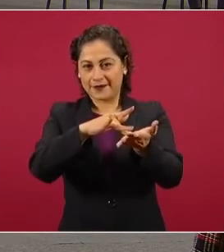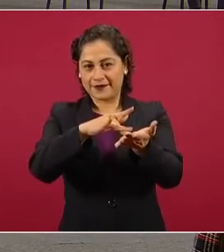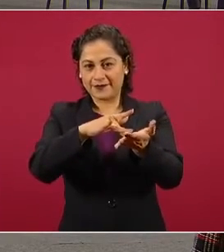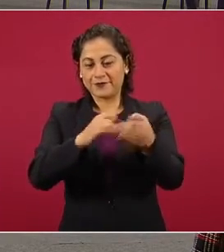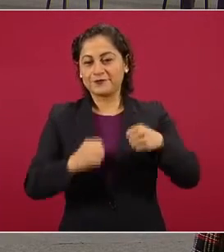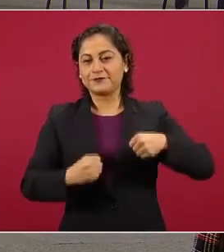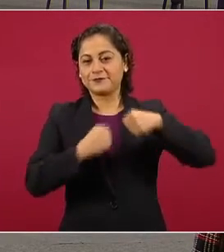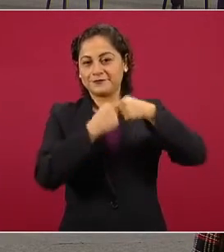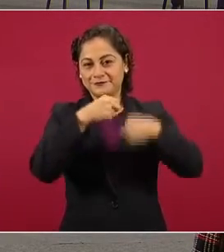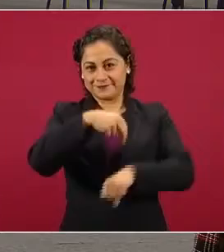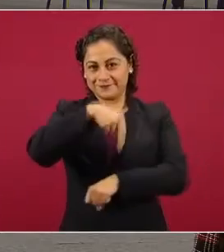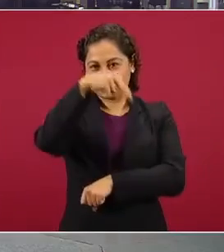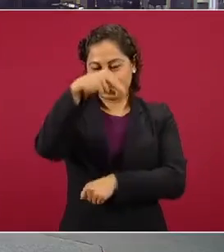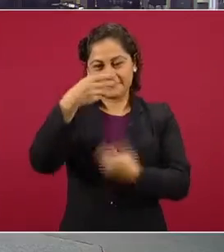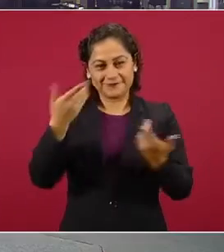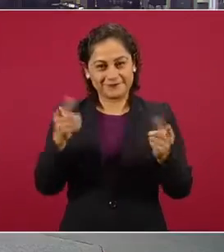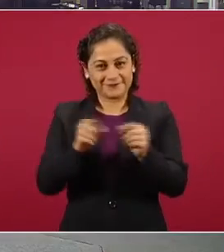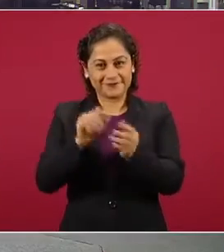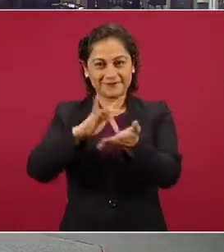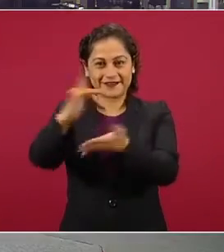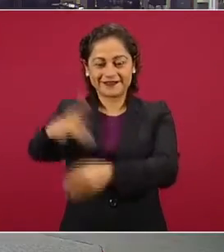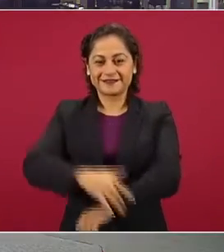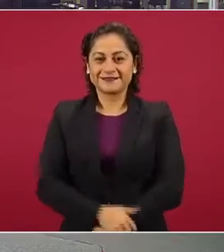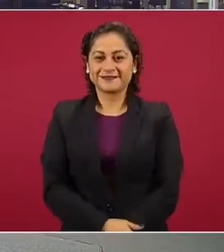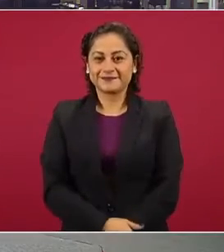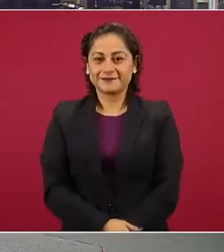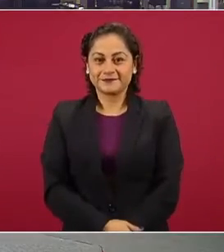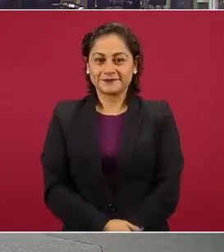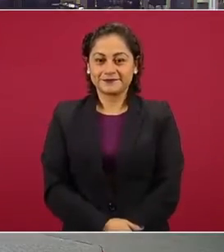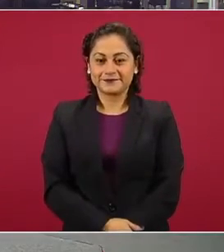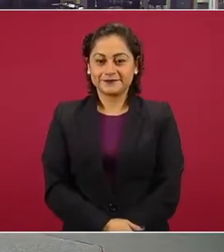frontera norte. Muchas gracias.